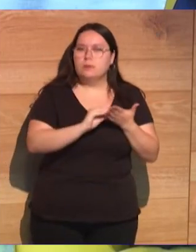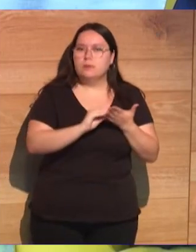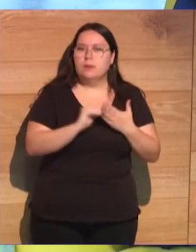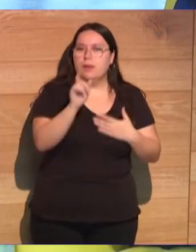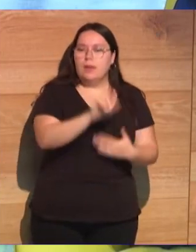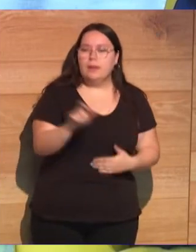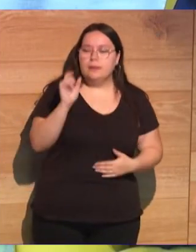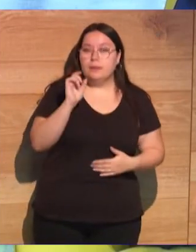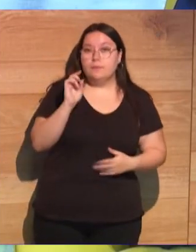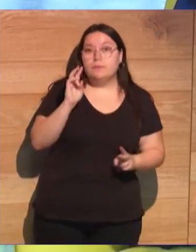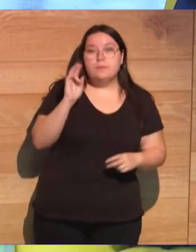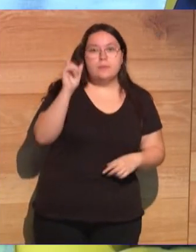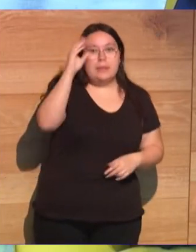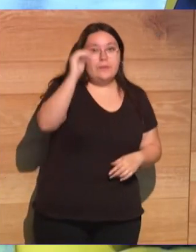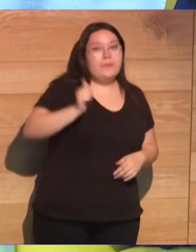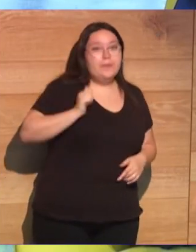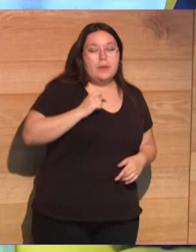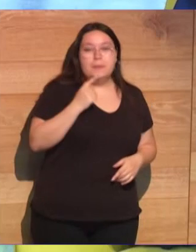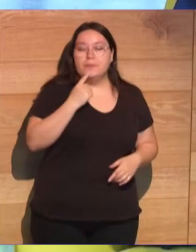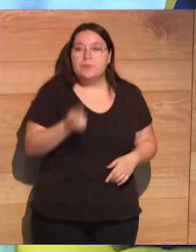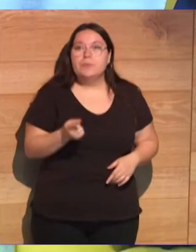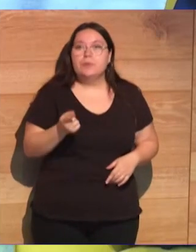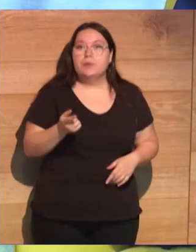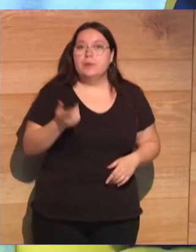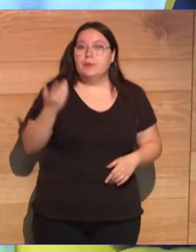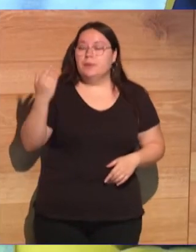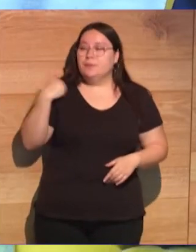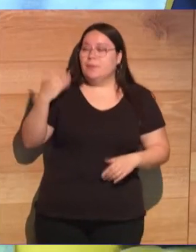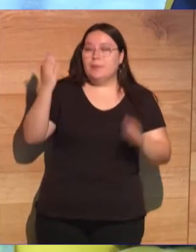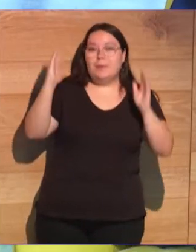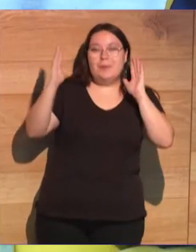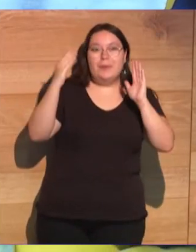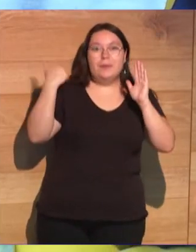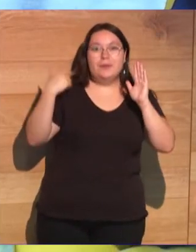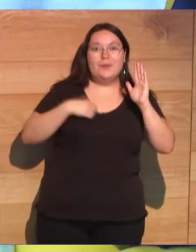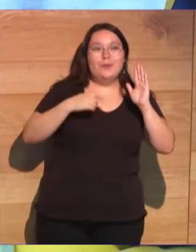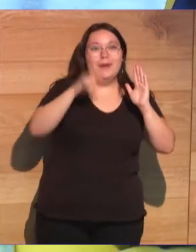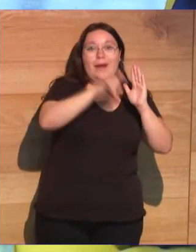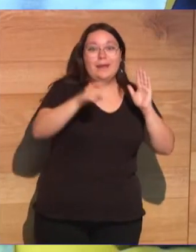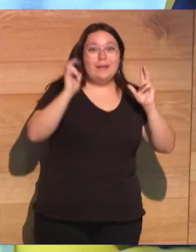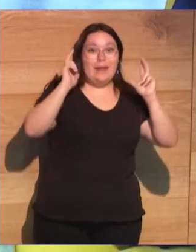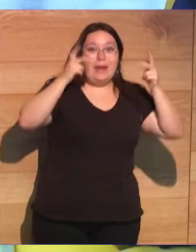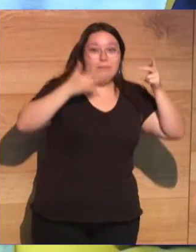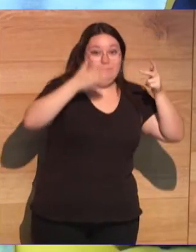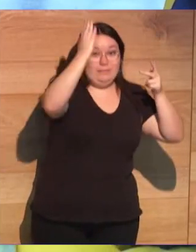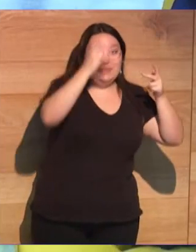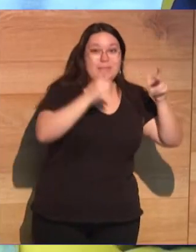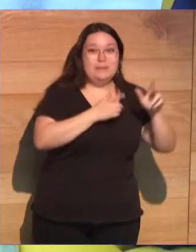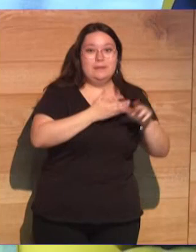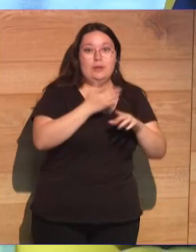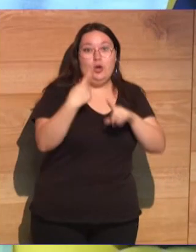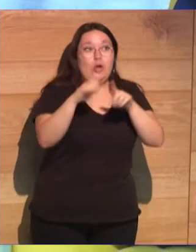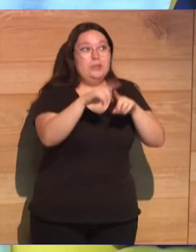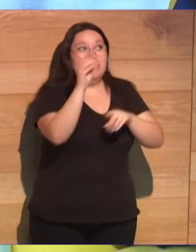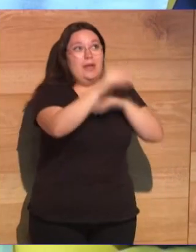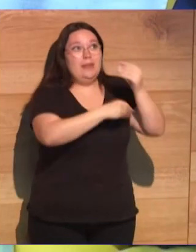gente de la inteligencia artificial como en el pasado se veía a la gente de la NASA o algo así, que ellos estaban ahí haciendo